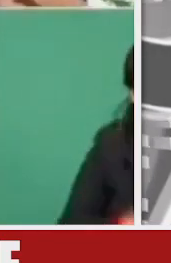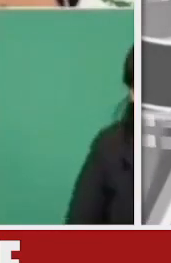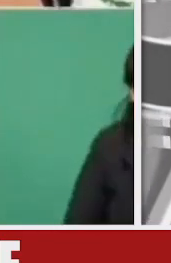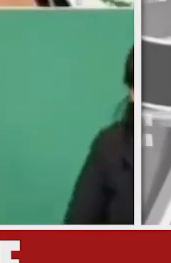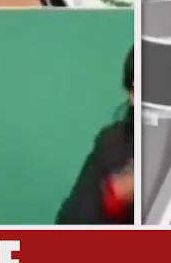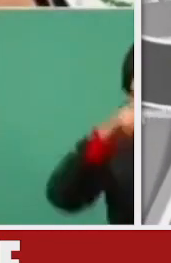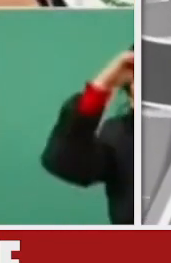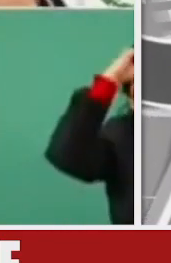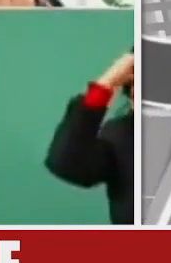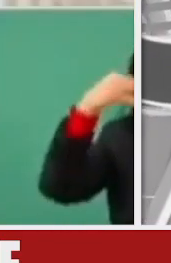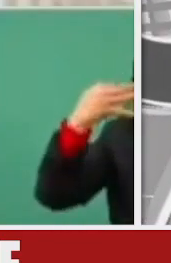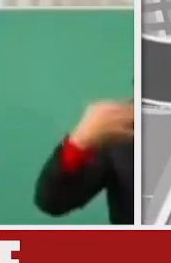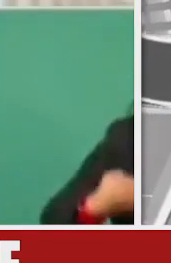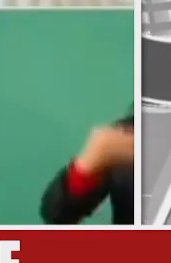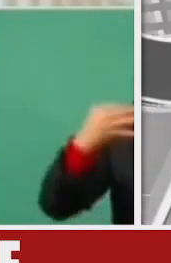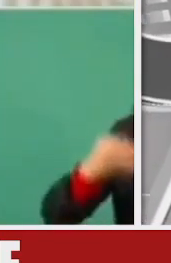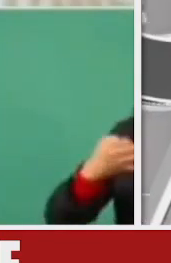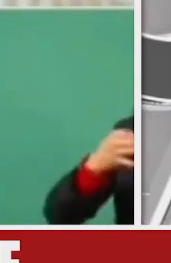ejecutivo